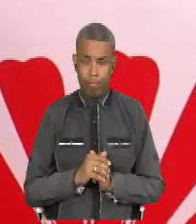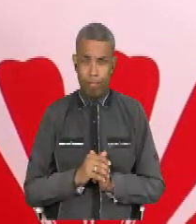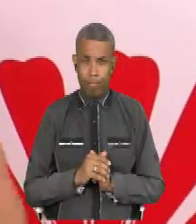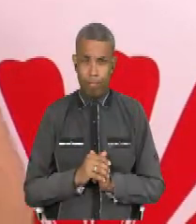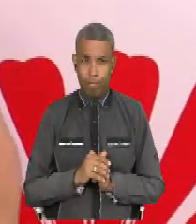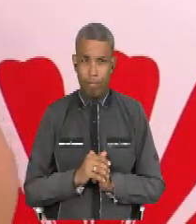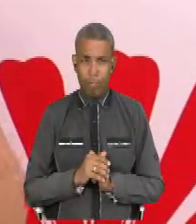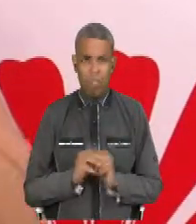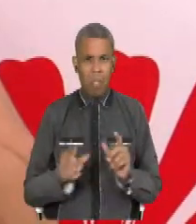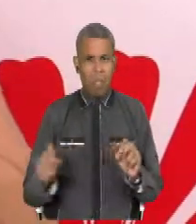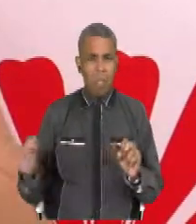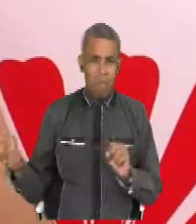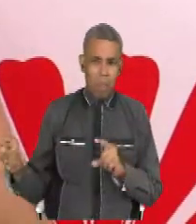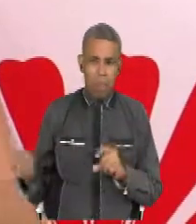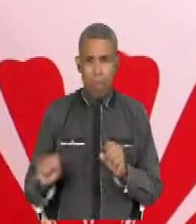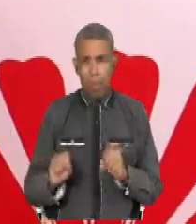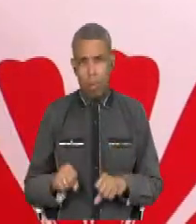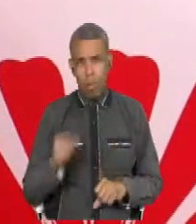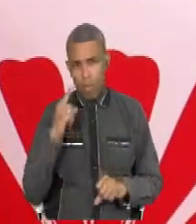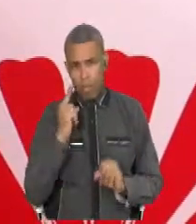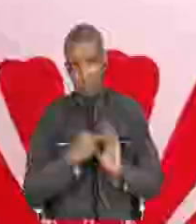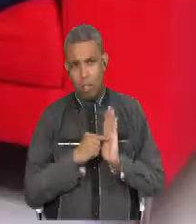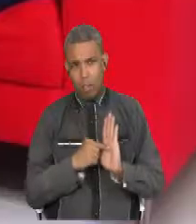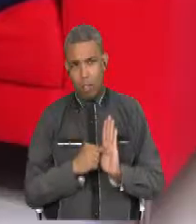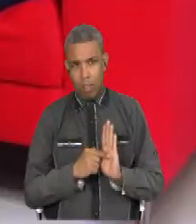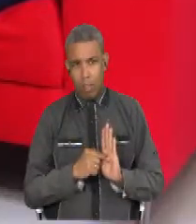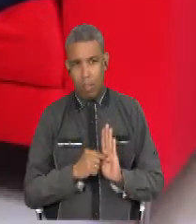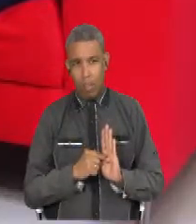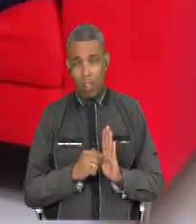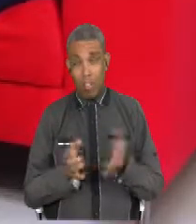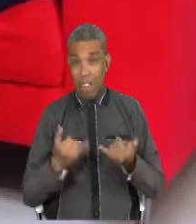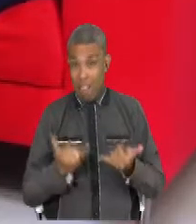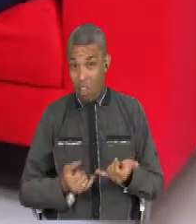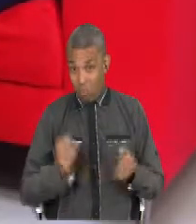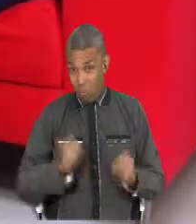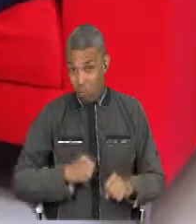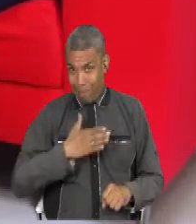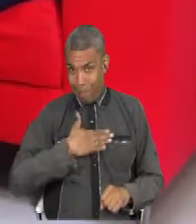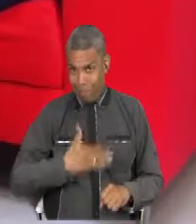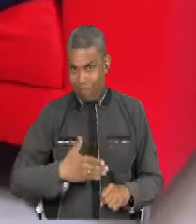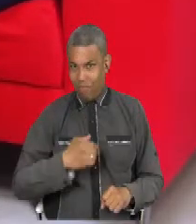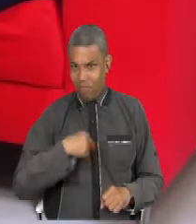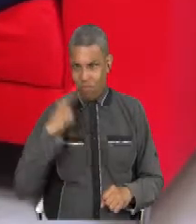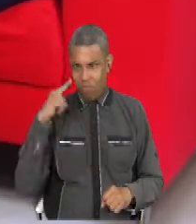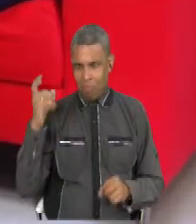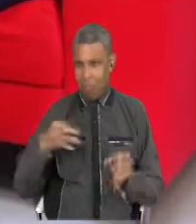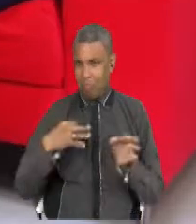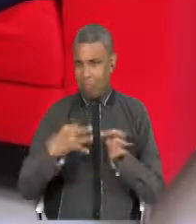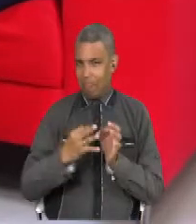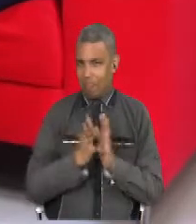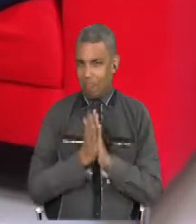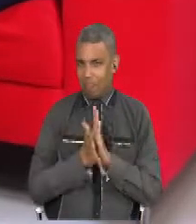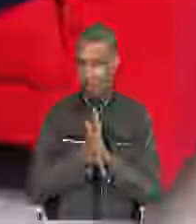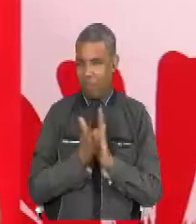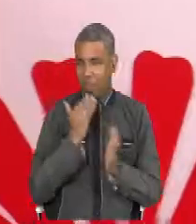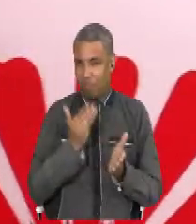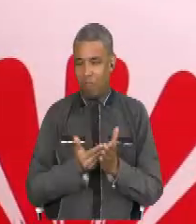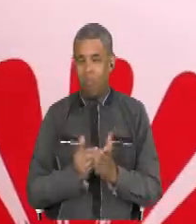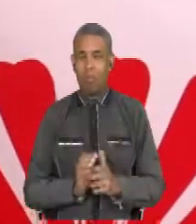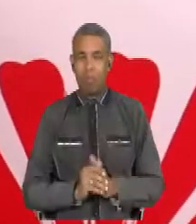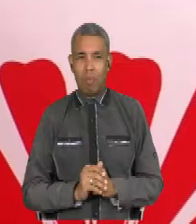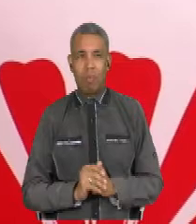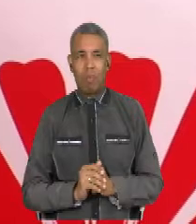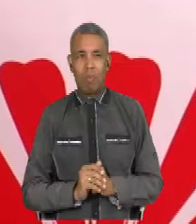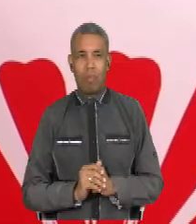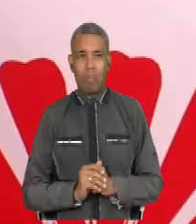sus preguntas, usted pregunta lo que tenga que preguntar, que aquí esta señorita les va a responder absolutamente de todo. Además de eso,